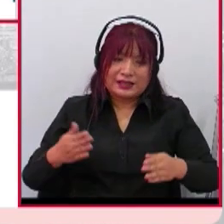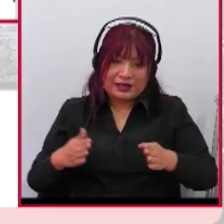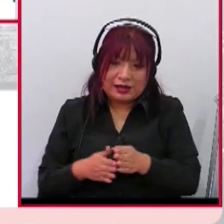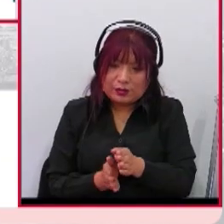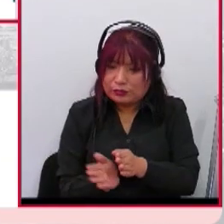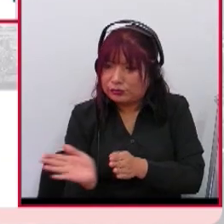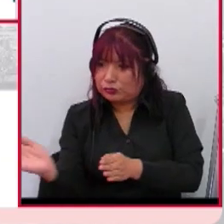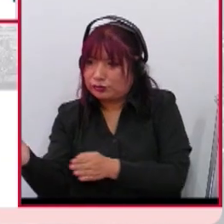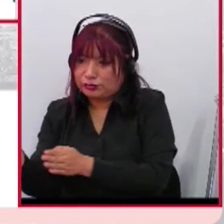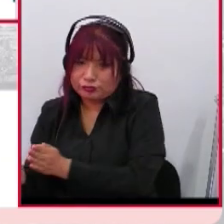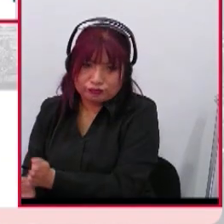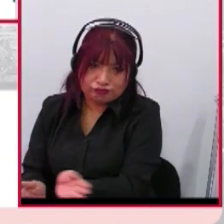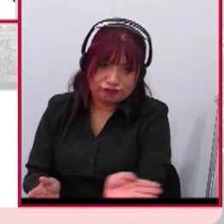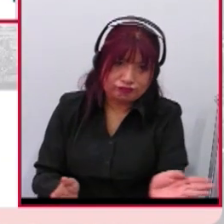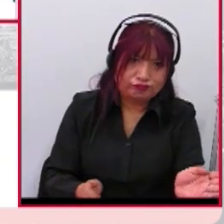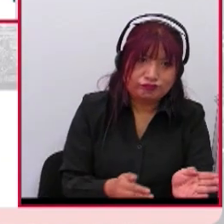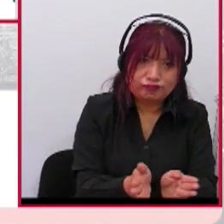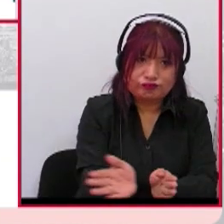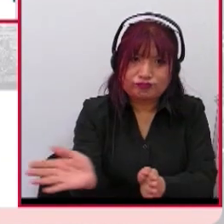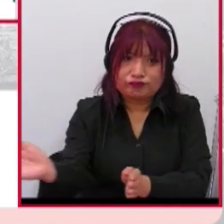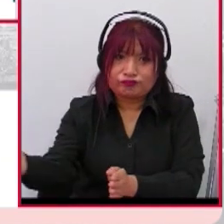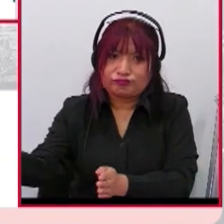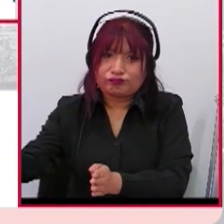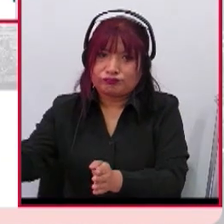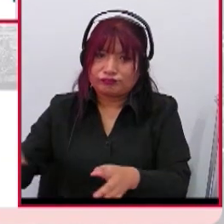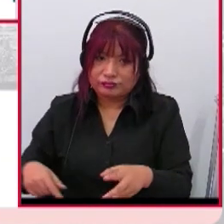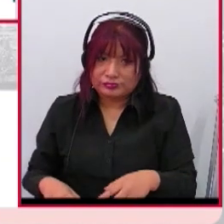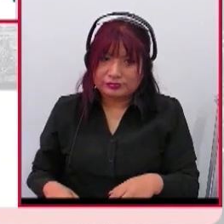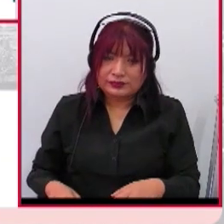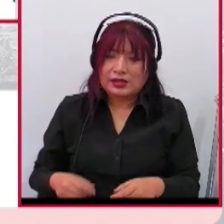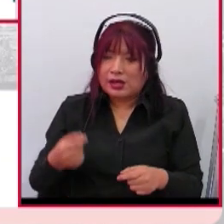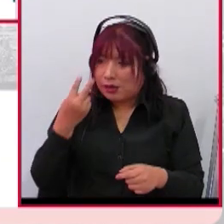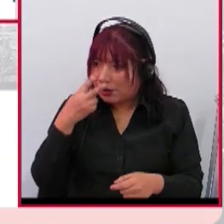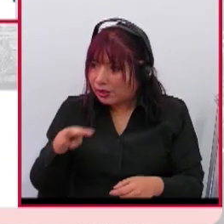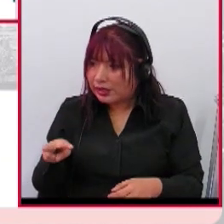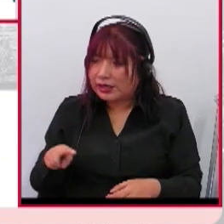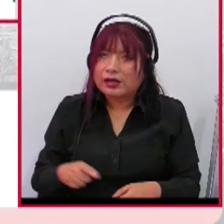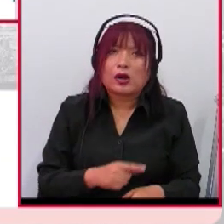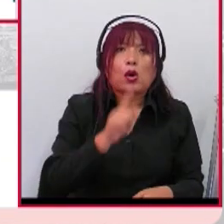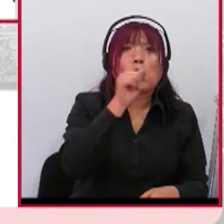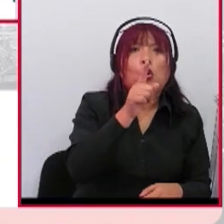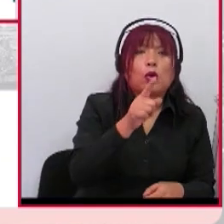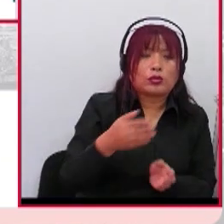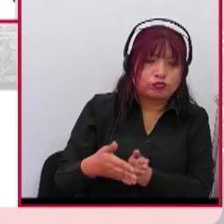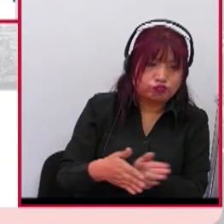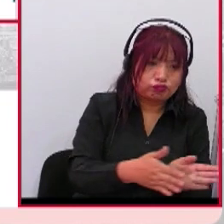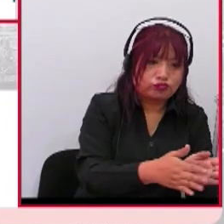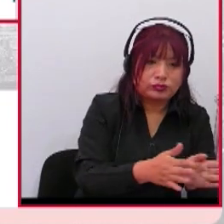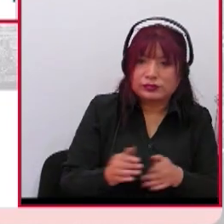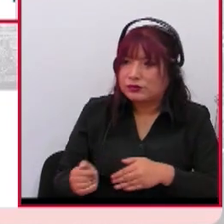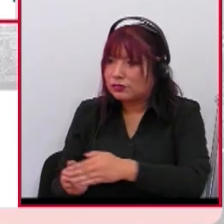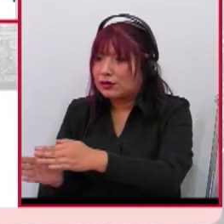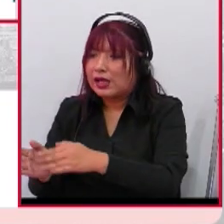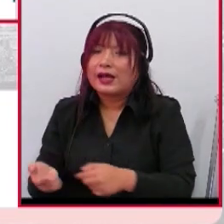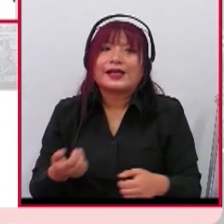Un bypass tenía que ser aprobado por mi persona o por el gerente general.